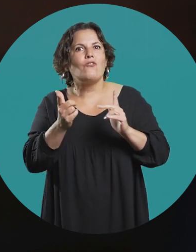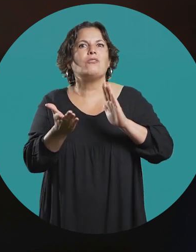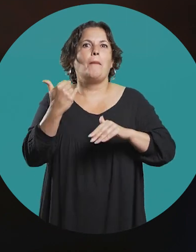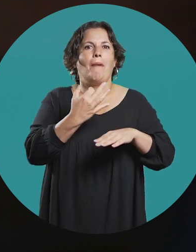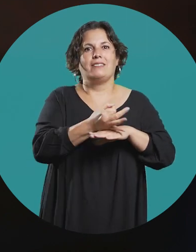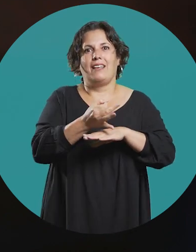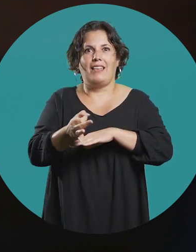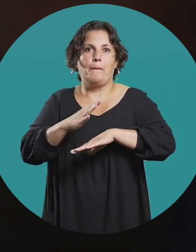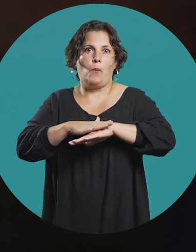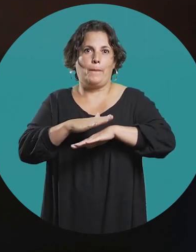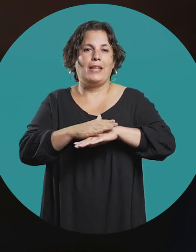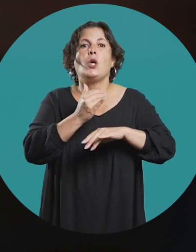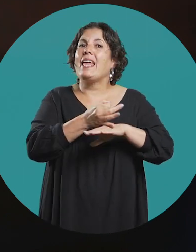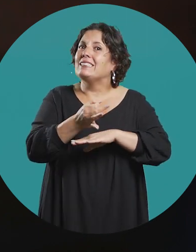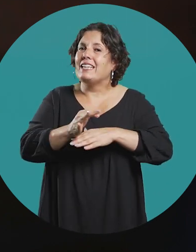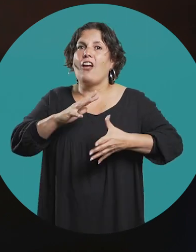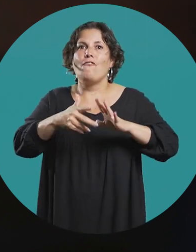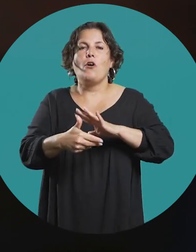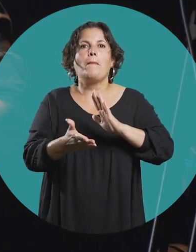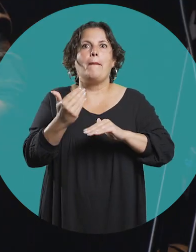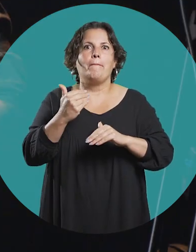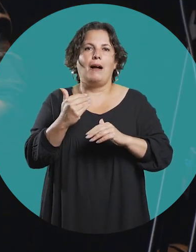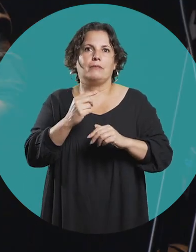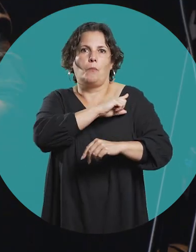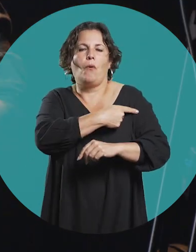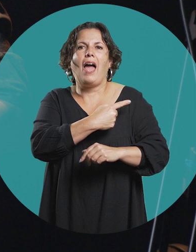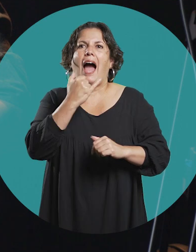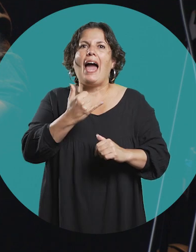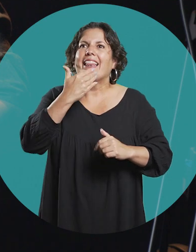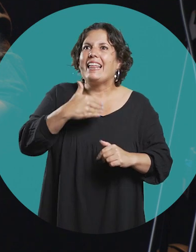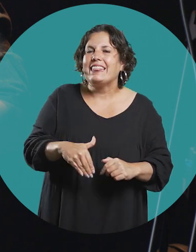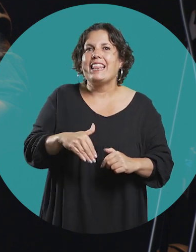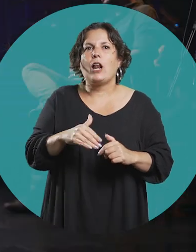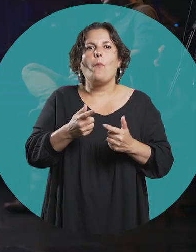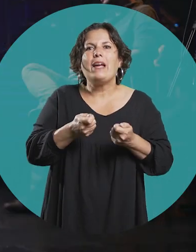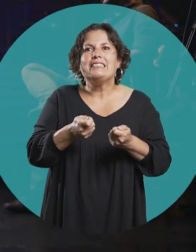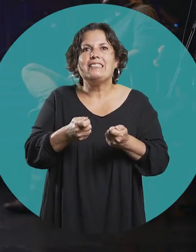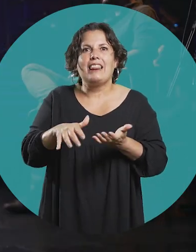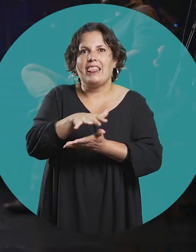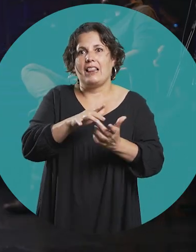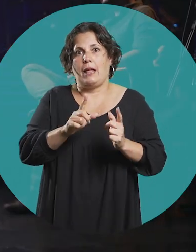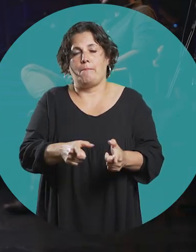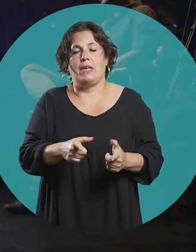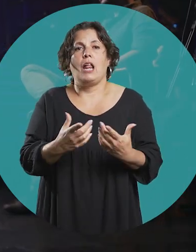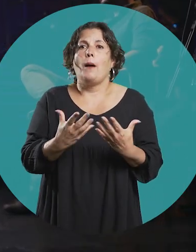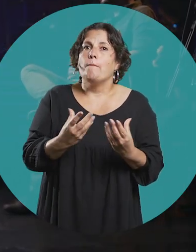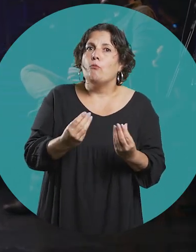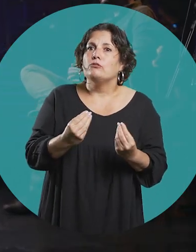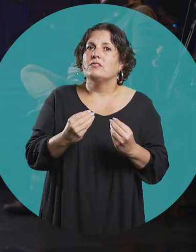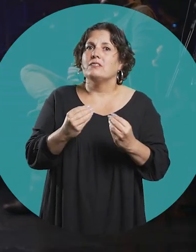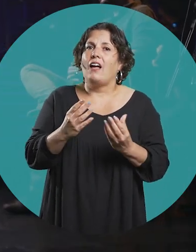más de la enseñanza y enseñen de maneras cada vez más potentes. Hay mucho de tratar de entender y de incidir también, mucho